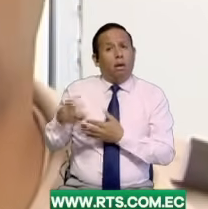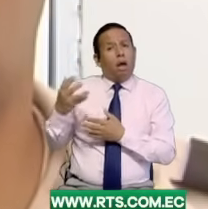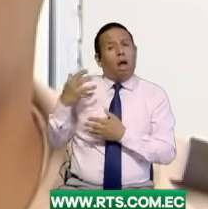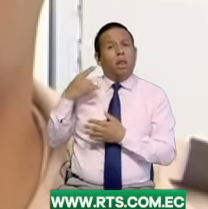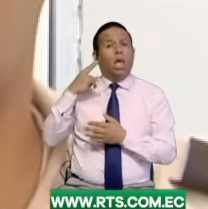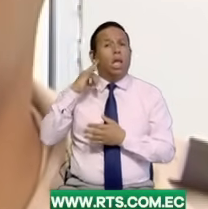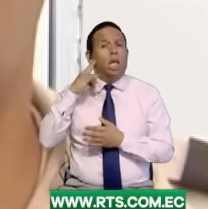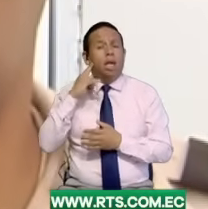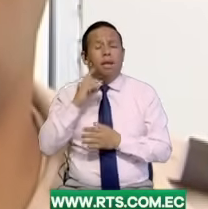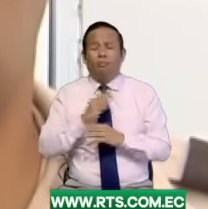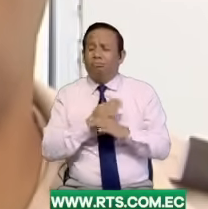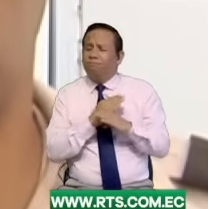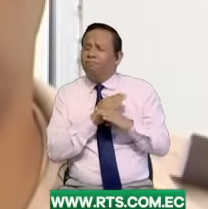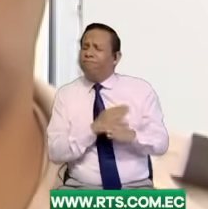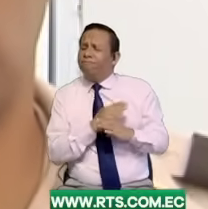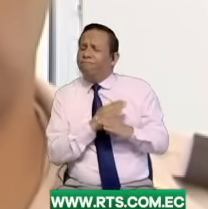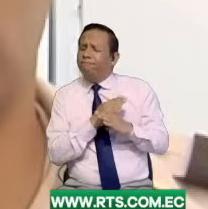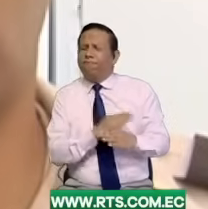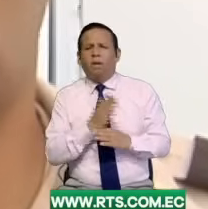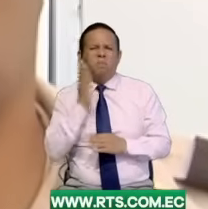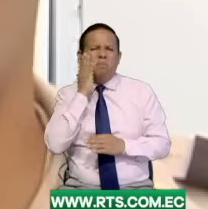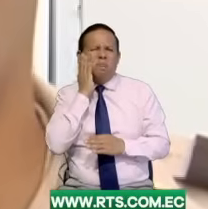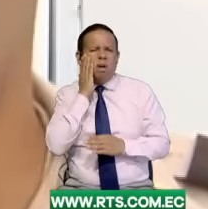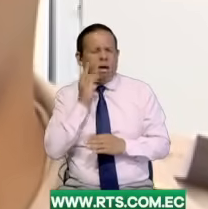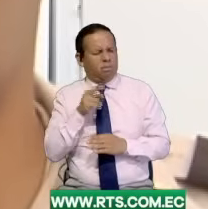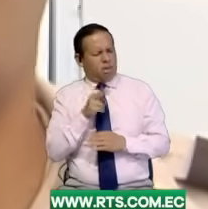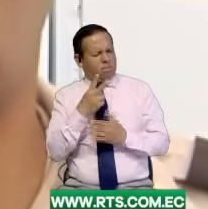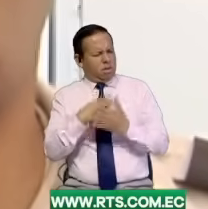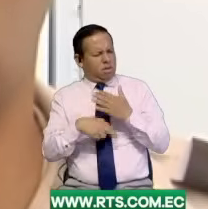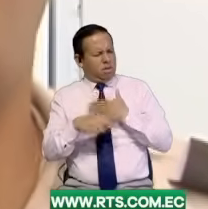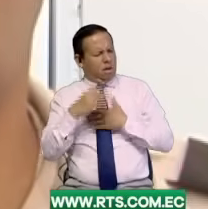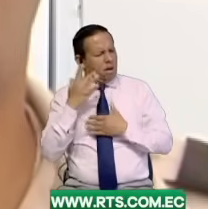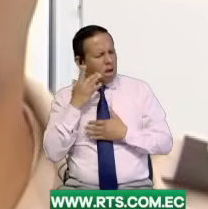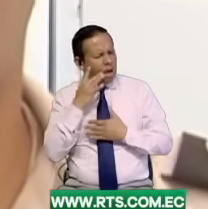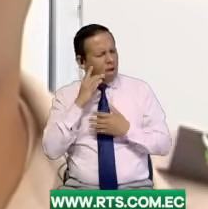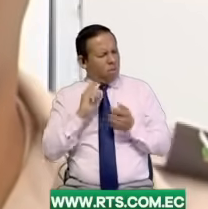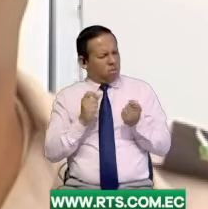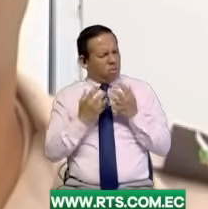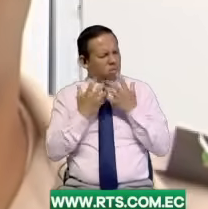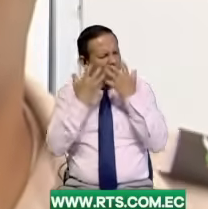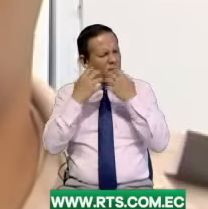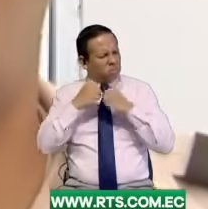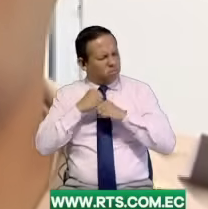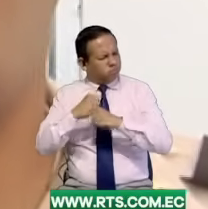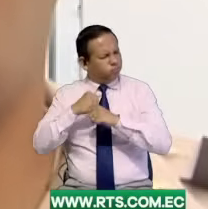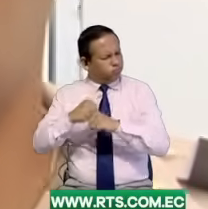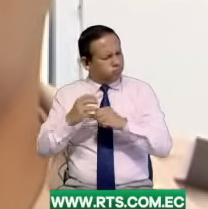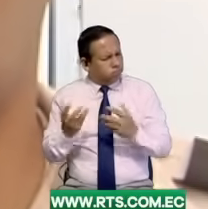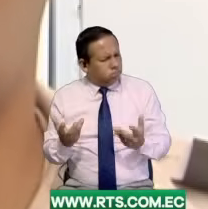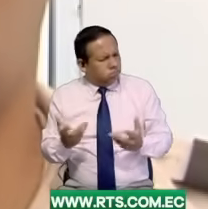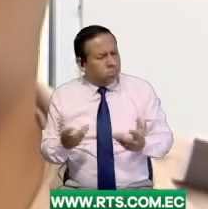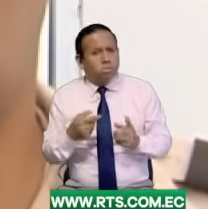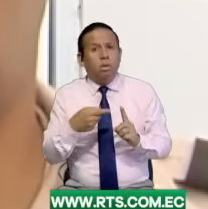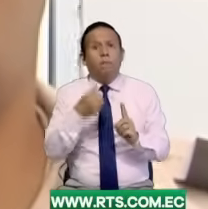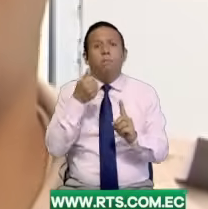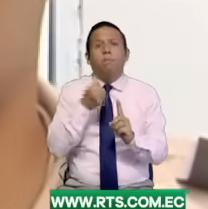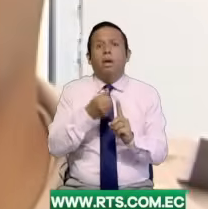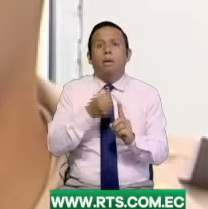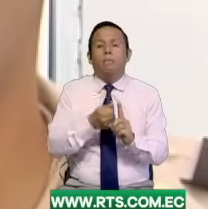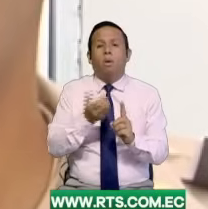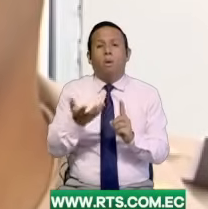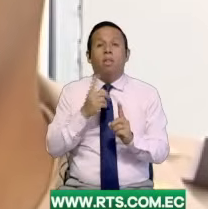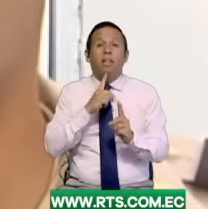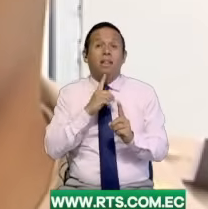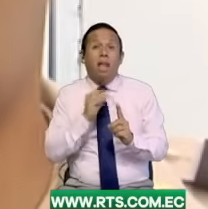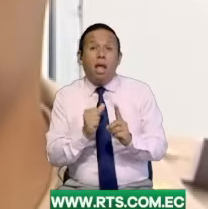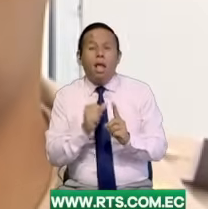reacia. La madre había notado cierto cambio de comportamiento en la menor edad. Y la menor edad es la que cuenta es a la tía, y